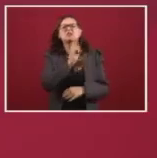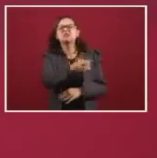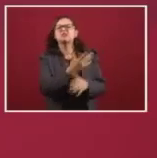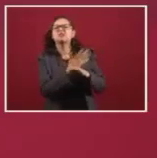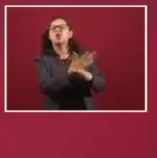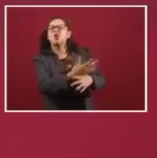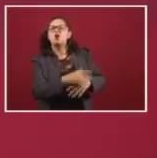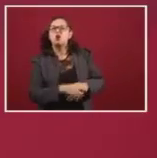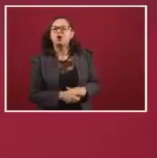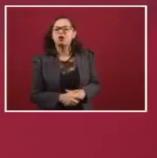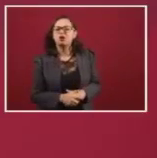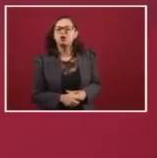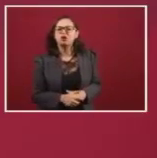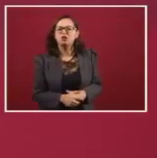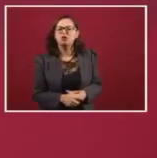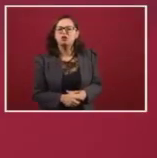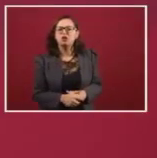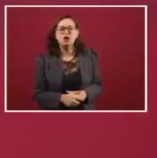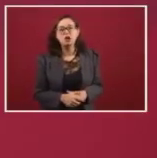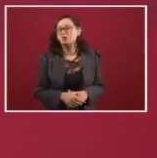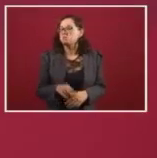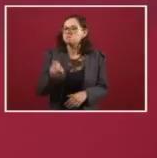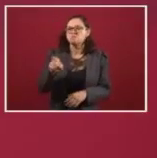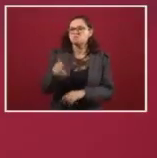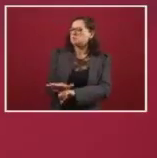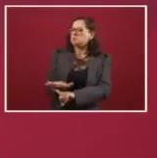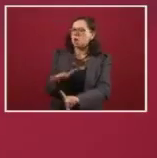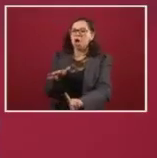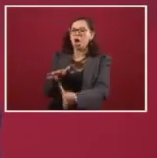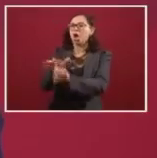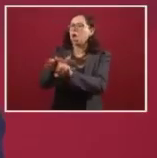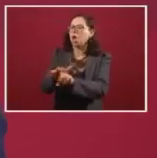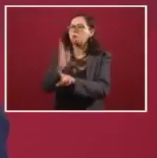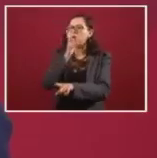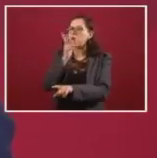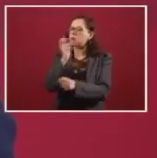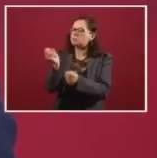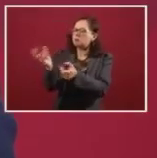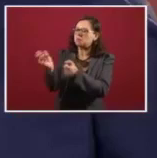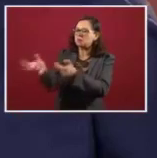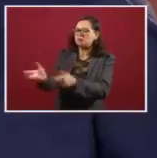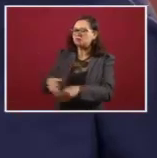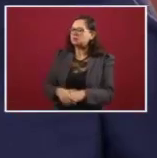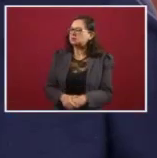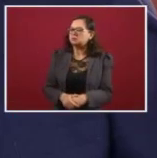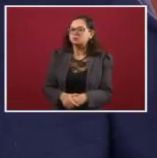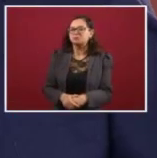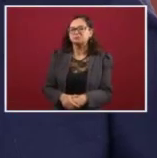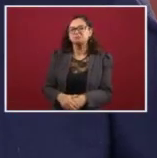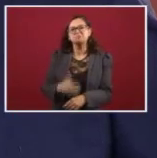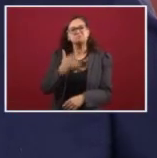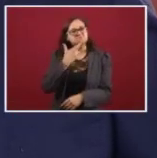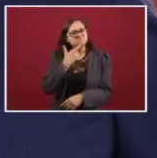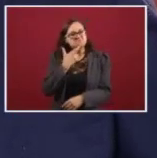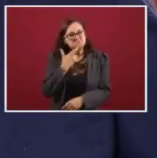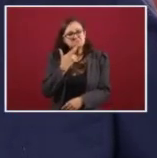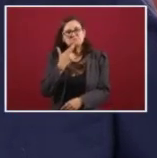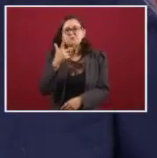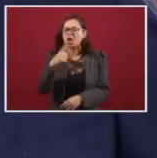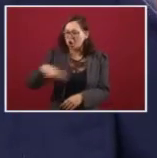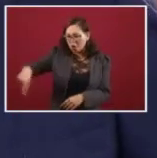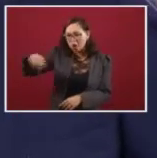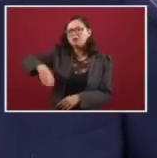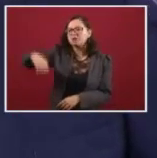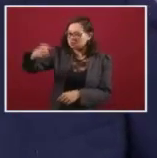Que eso era populismo, paternalismo, que era mejor poner a trabajar a los